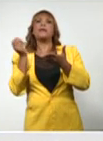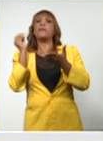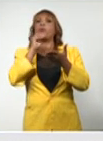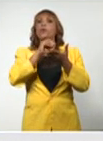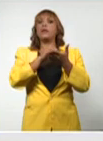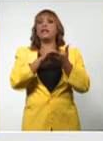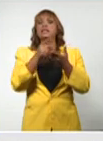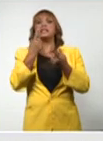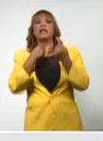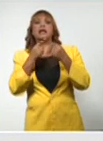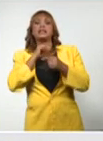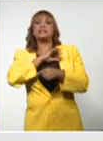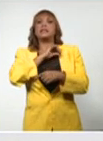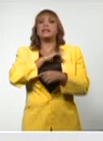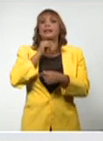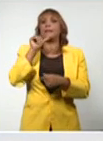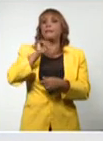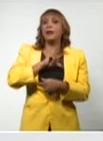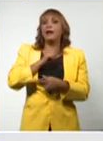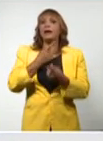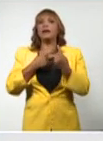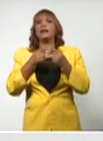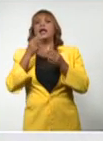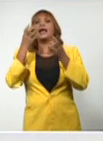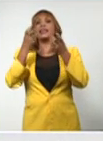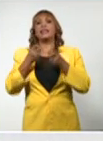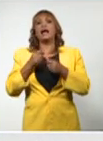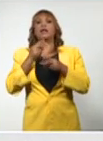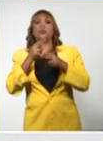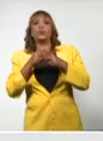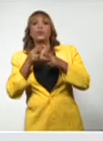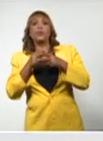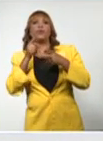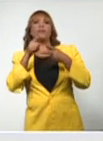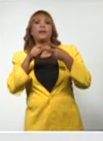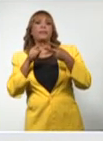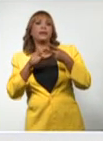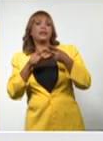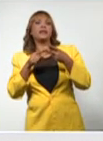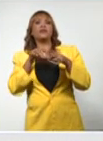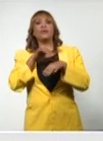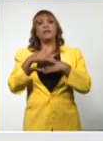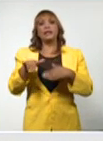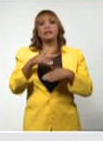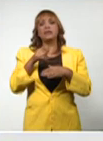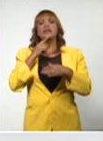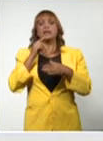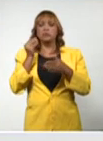determinada malestar, sus datos, y por ejemplo, esto ha ido bajando.